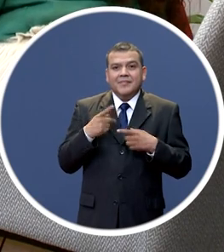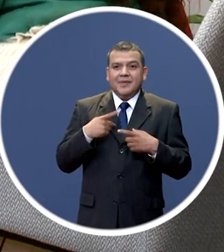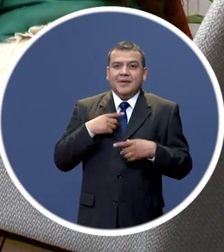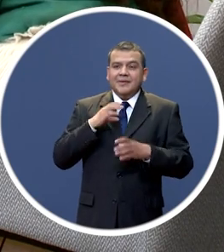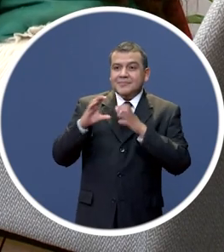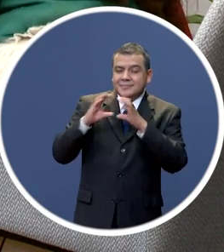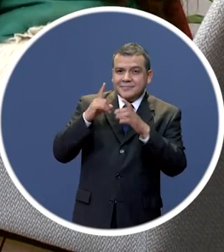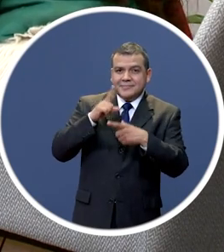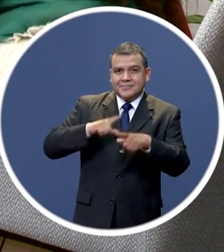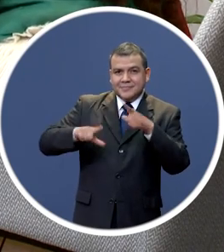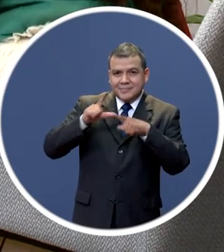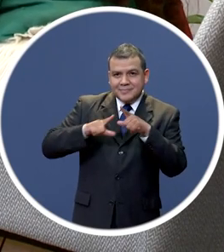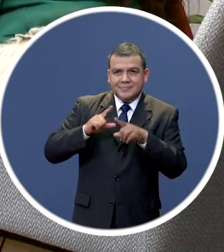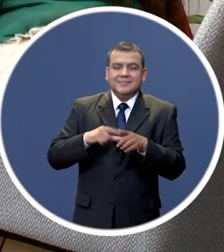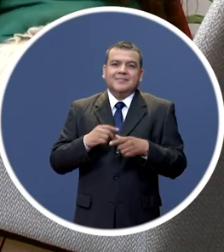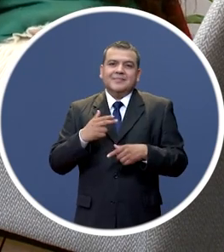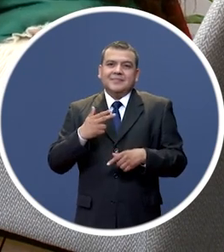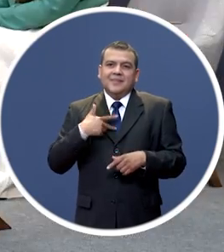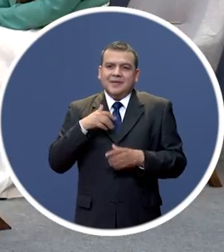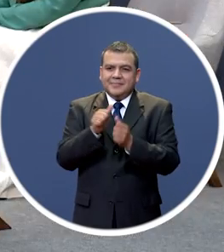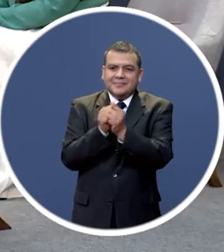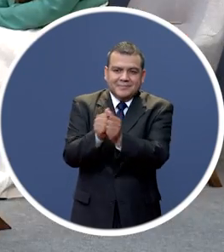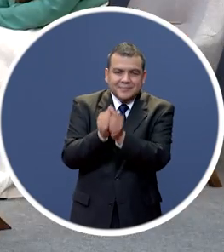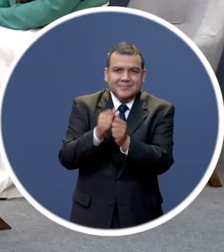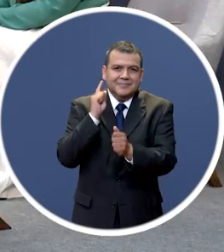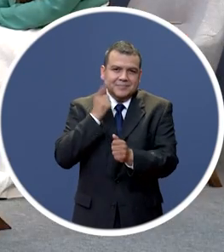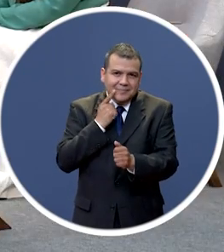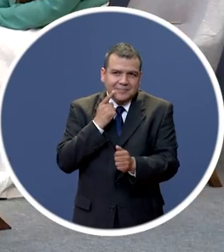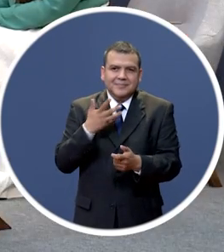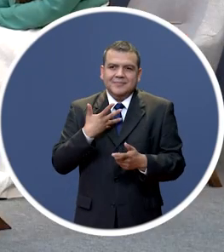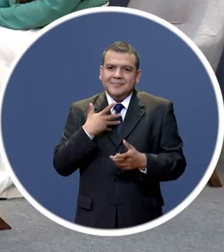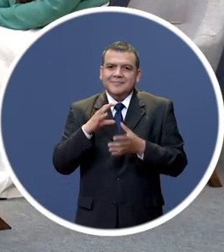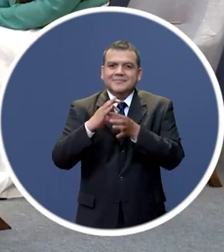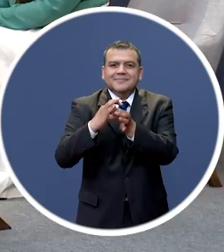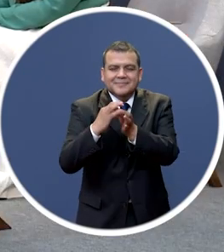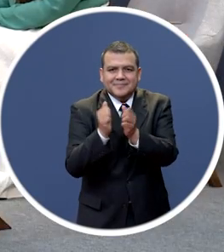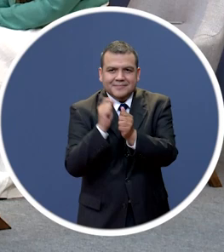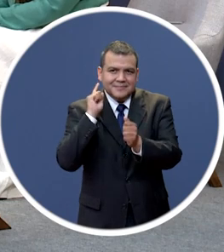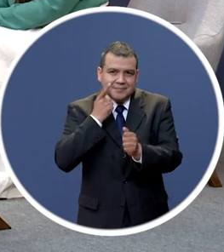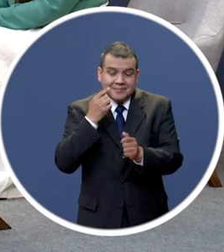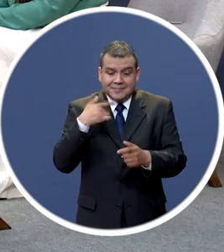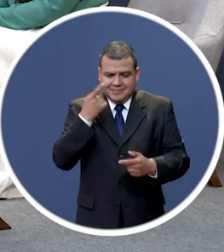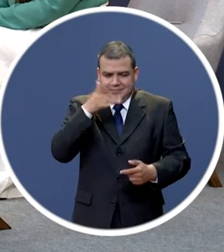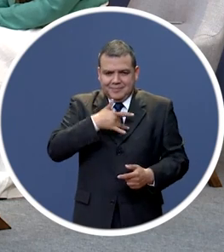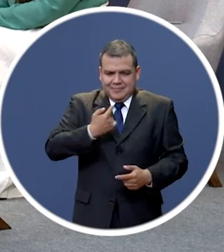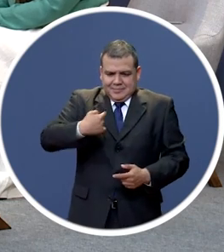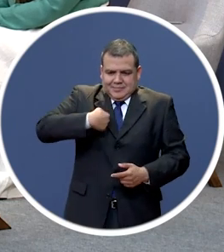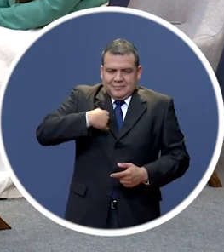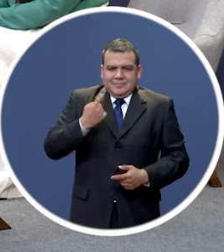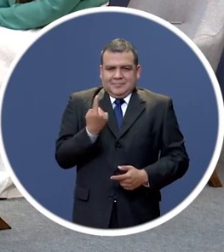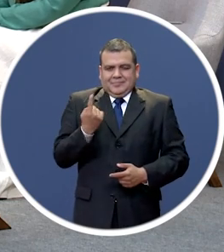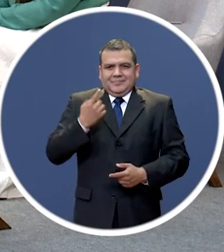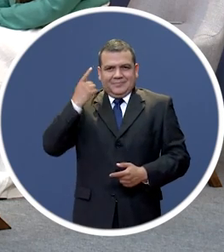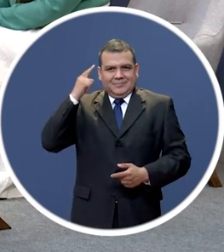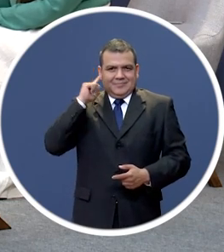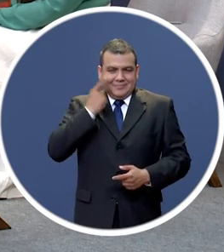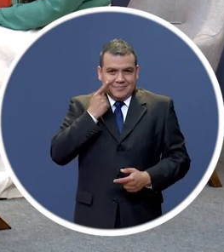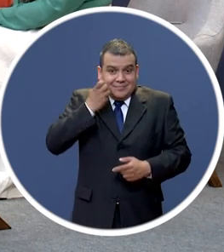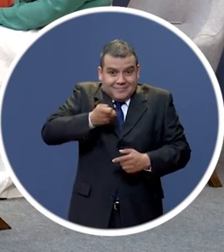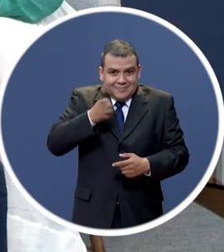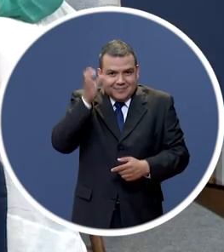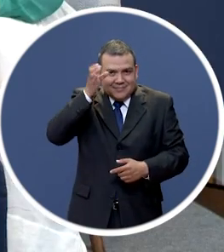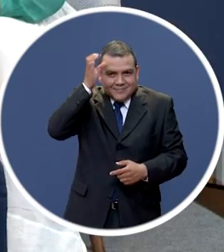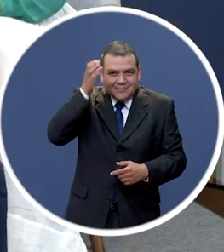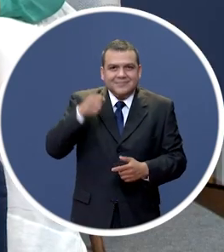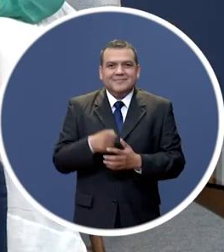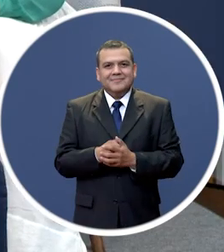el que se relaciona en este ámbito y que, digamos, se asume así mismo como parte de esta cultura. O